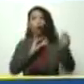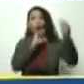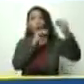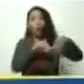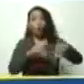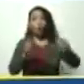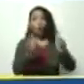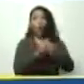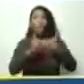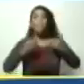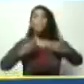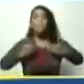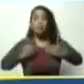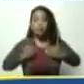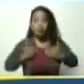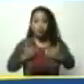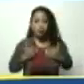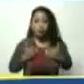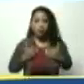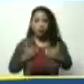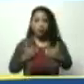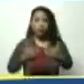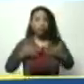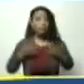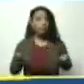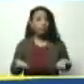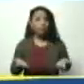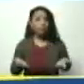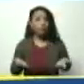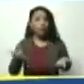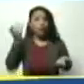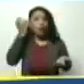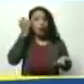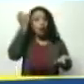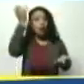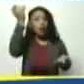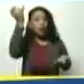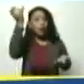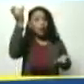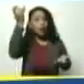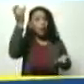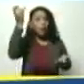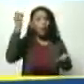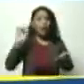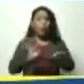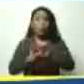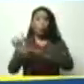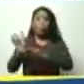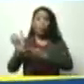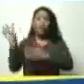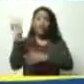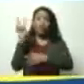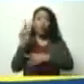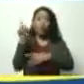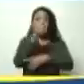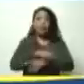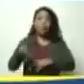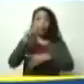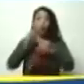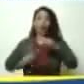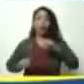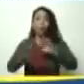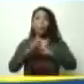conmigo que la idea de sacar a Venezuela del circuito energético del mundo